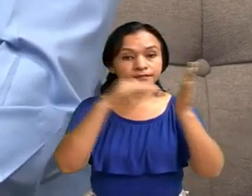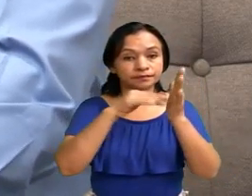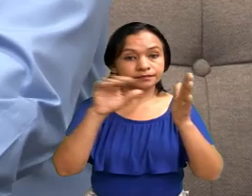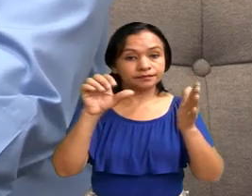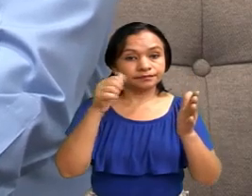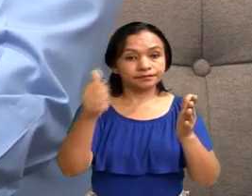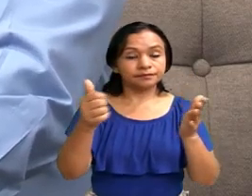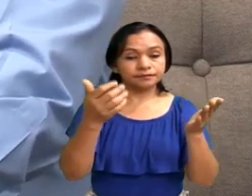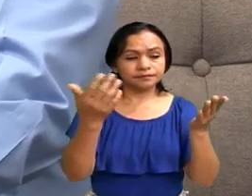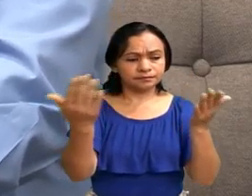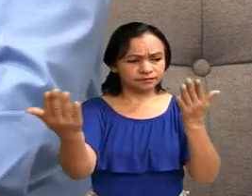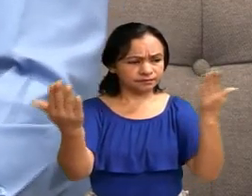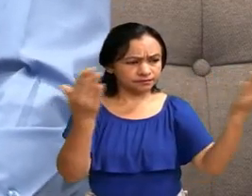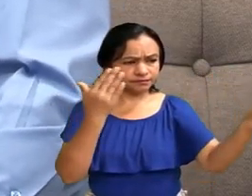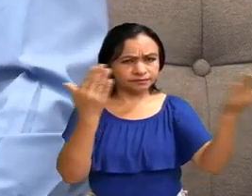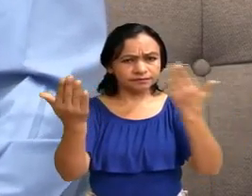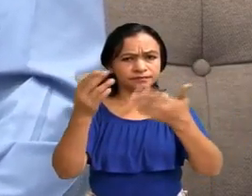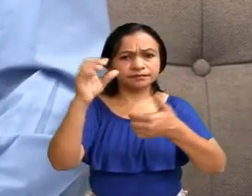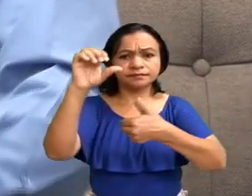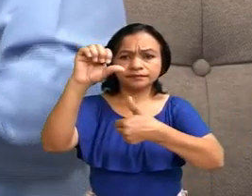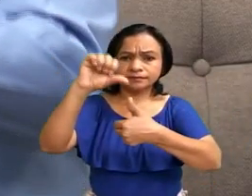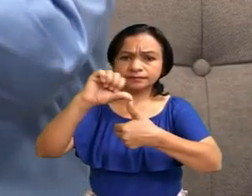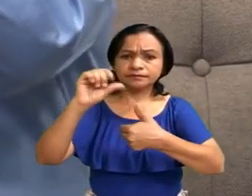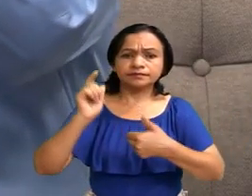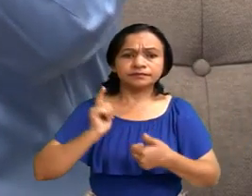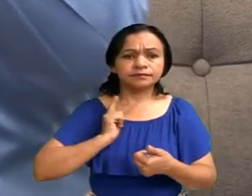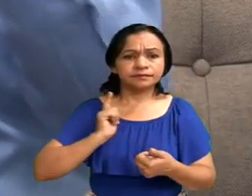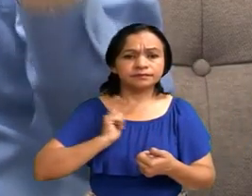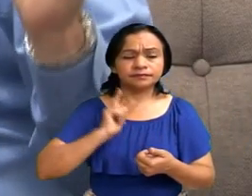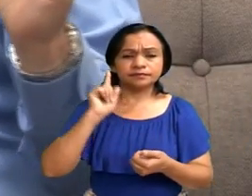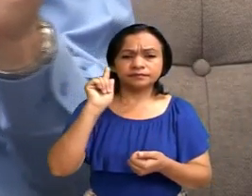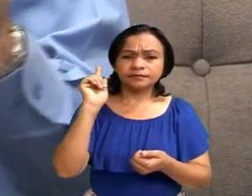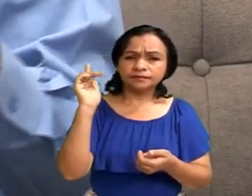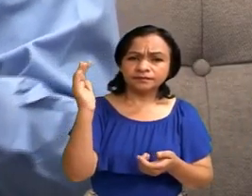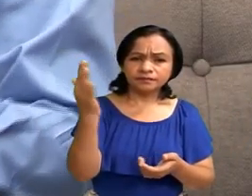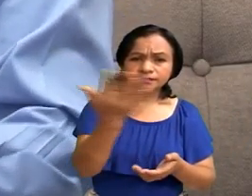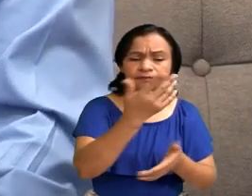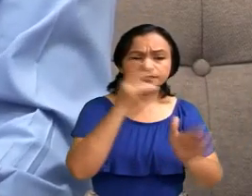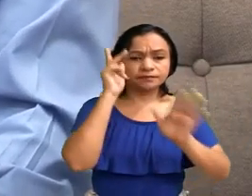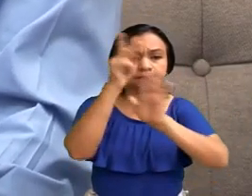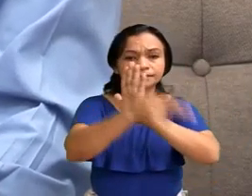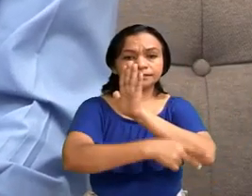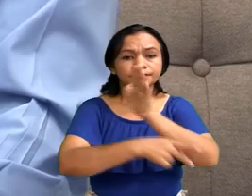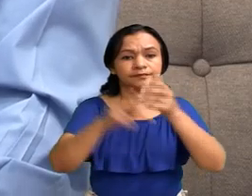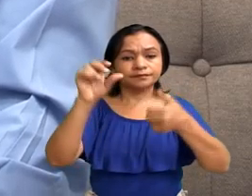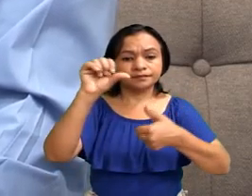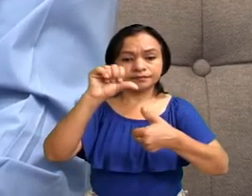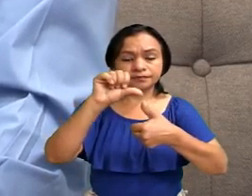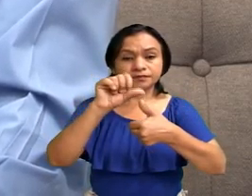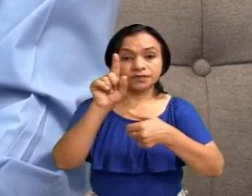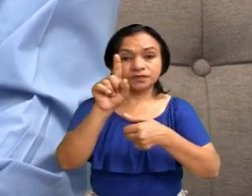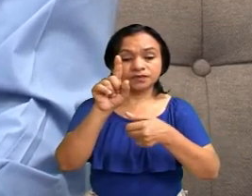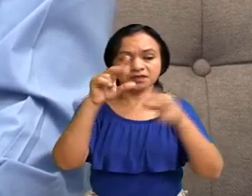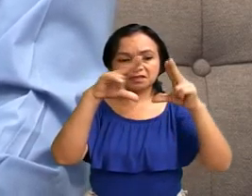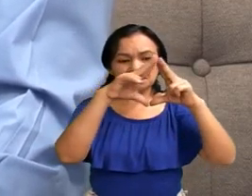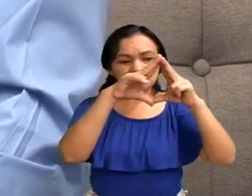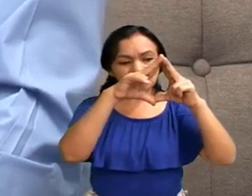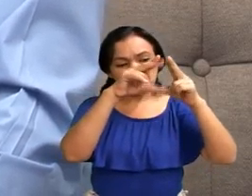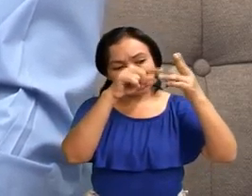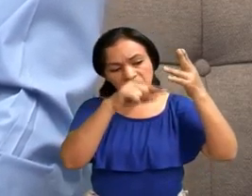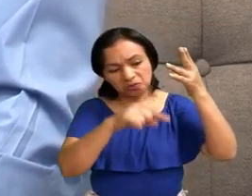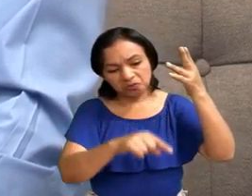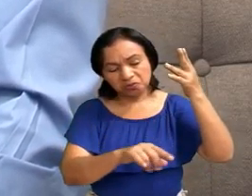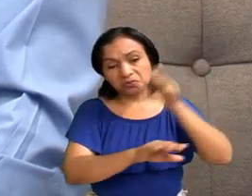Comparando a nivel centroamericano, me encontramos que de todos los países de la región centroamericana, okay, éramos el último en cobertura